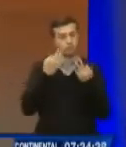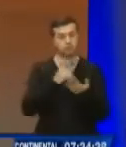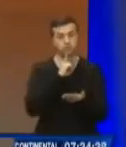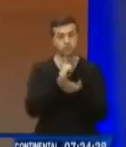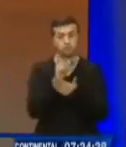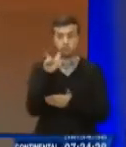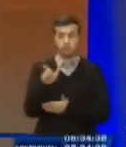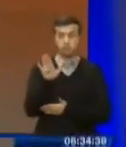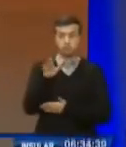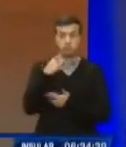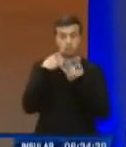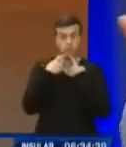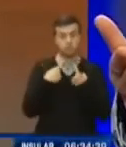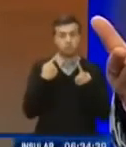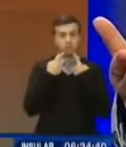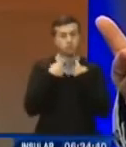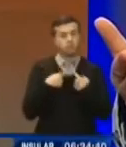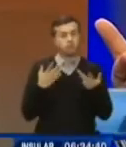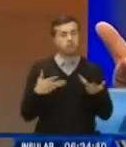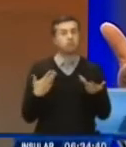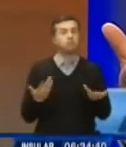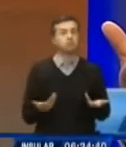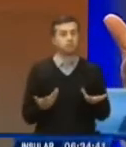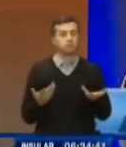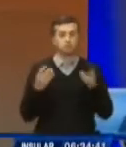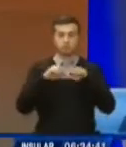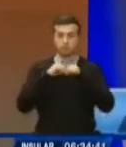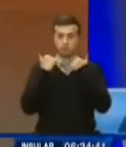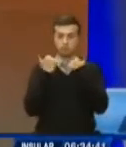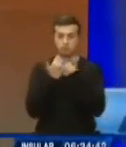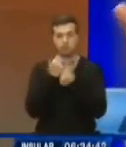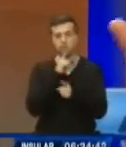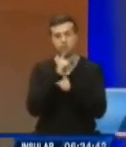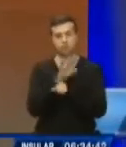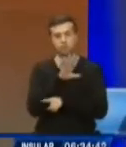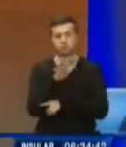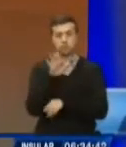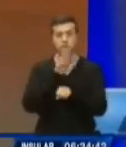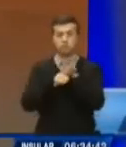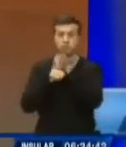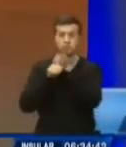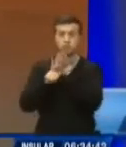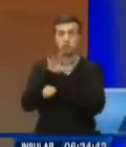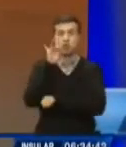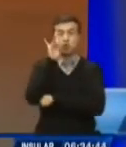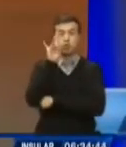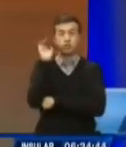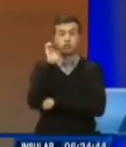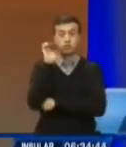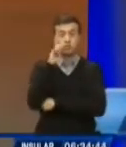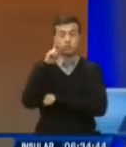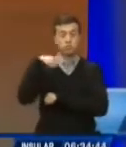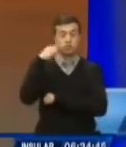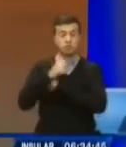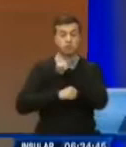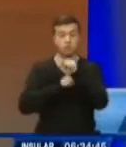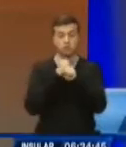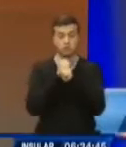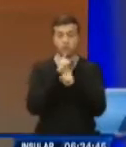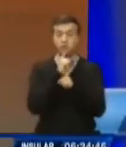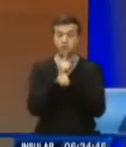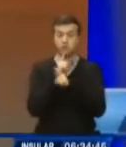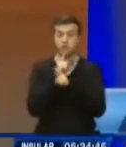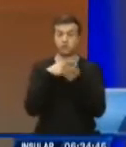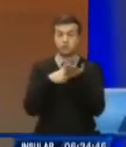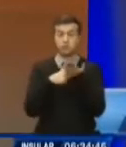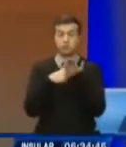es que está esta asamblea que estaría por convocarse para el 8 de enero próximo la asamblea ordinaria